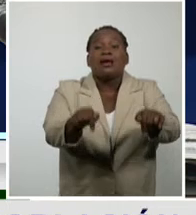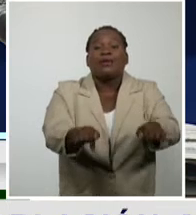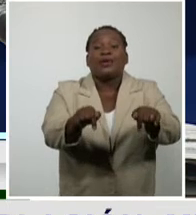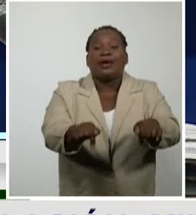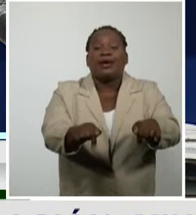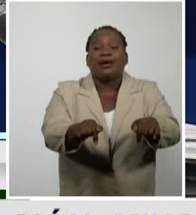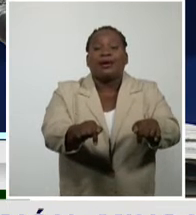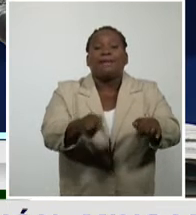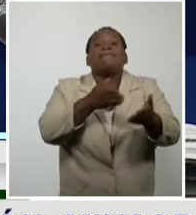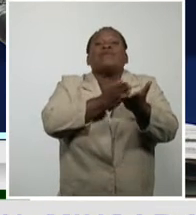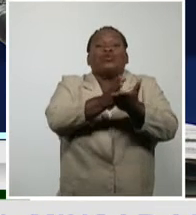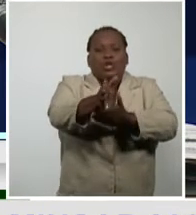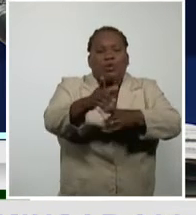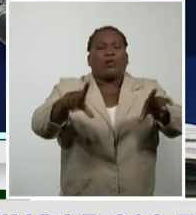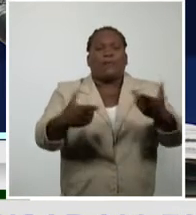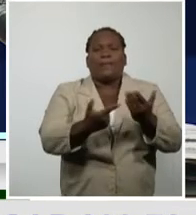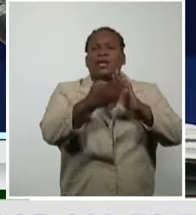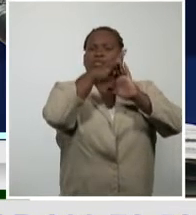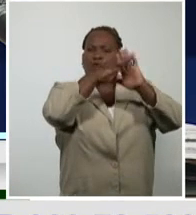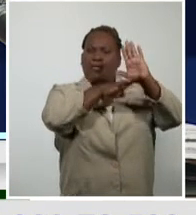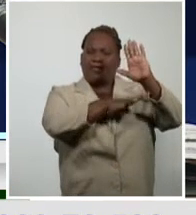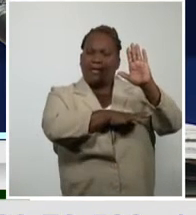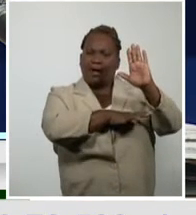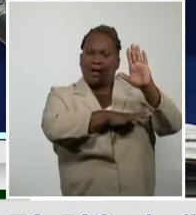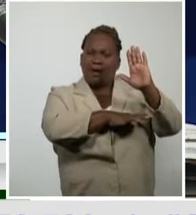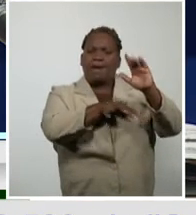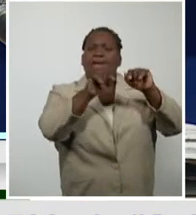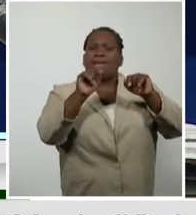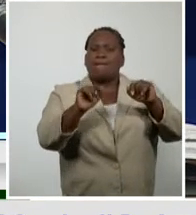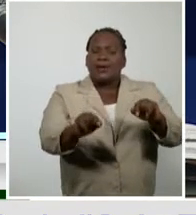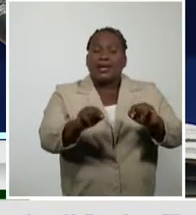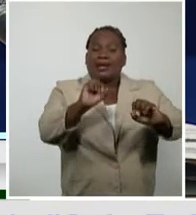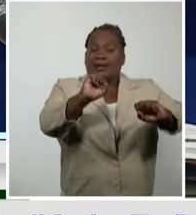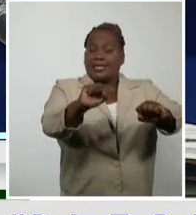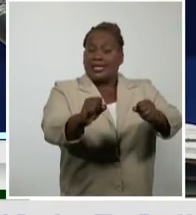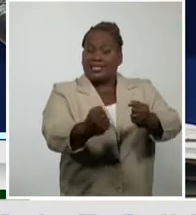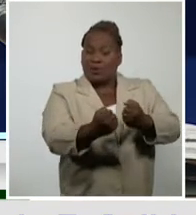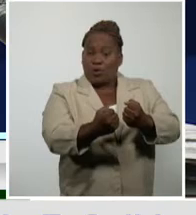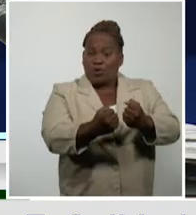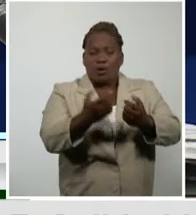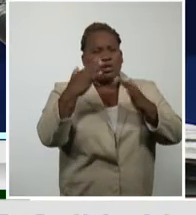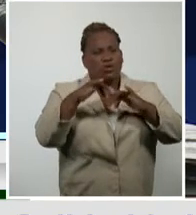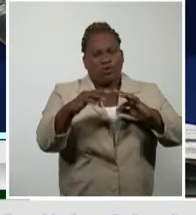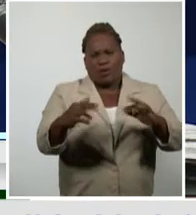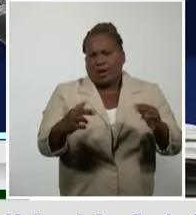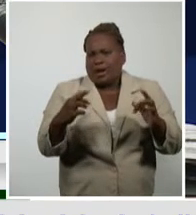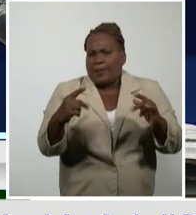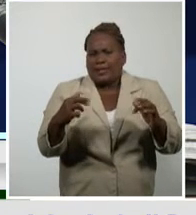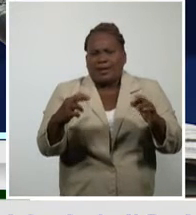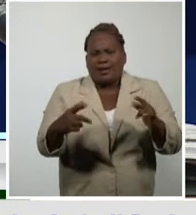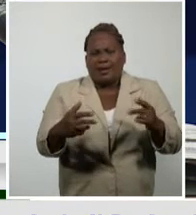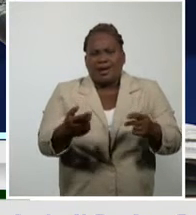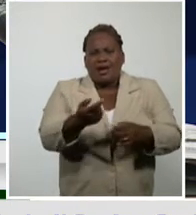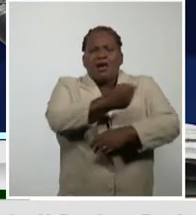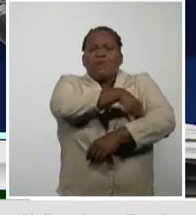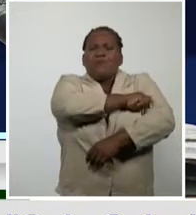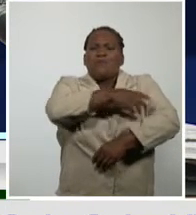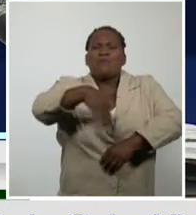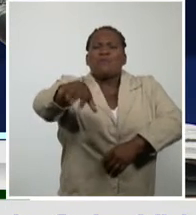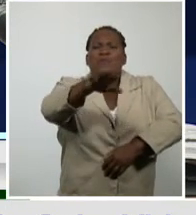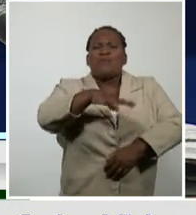la guardia, para mantener las medidas de restricción, que no las voy a repetir porque nuestra población las domina muy